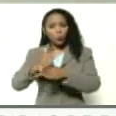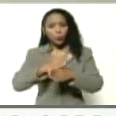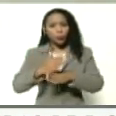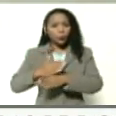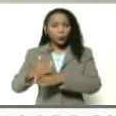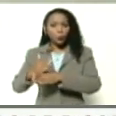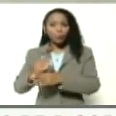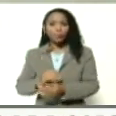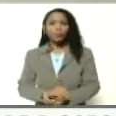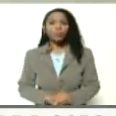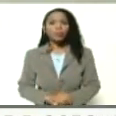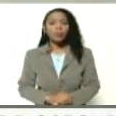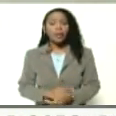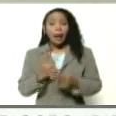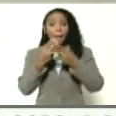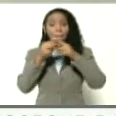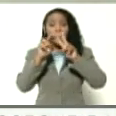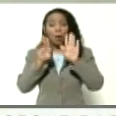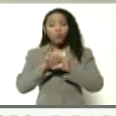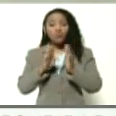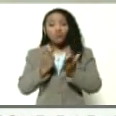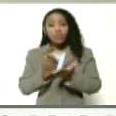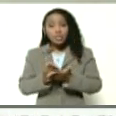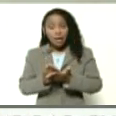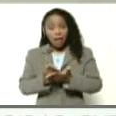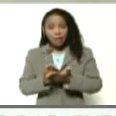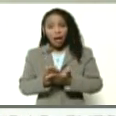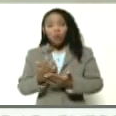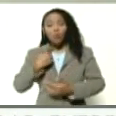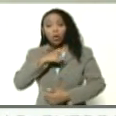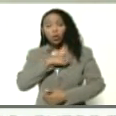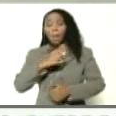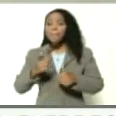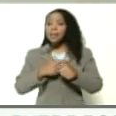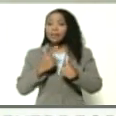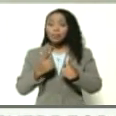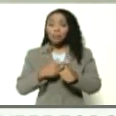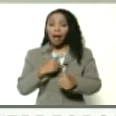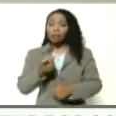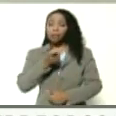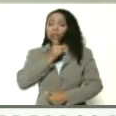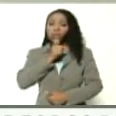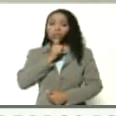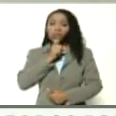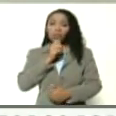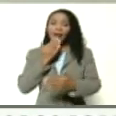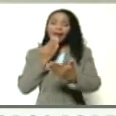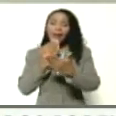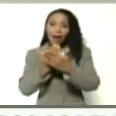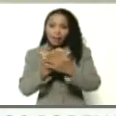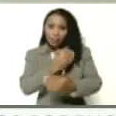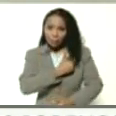consenso. La paz del mundo ha de ser nuestro principal desafío. Muchas gracias, señor Presidente.